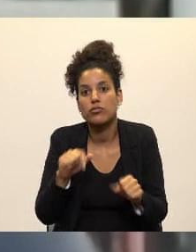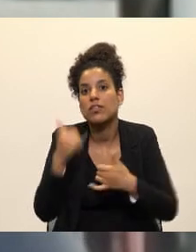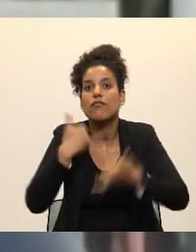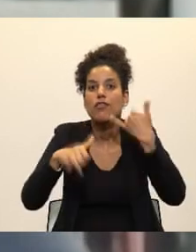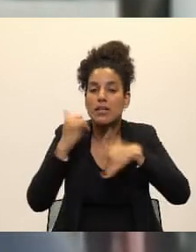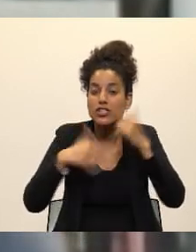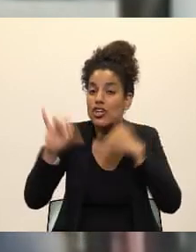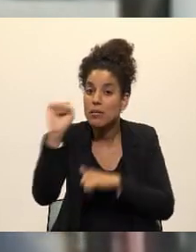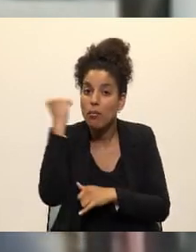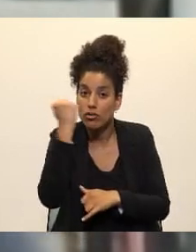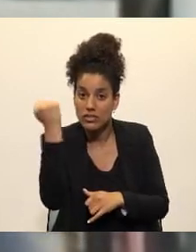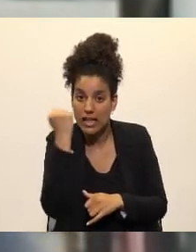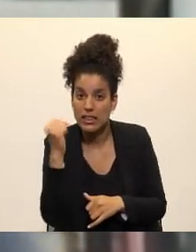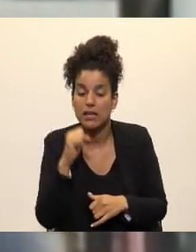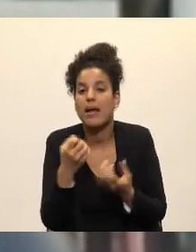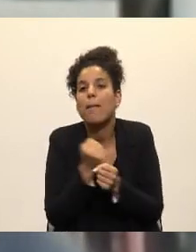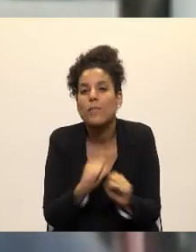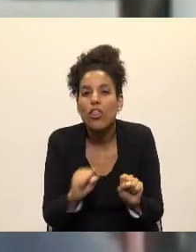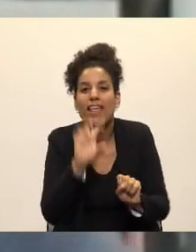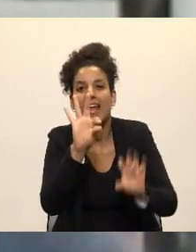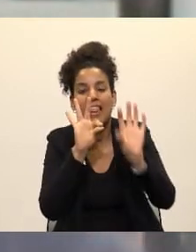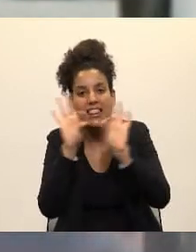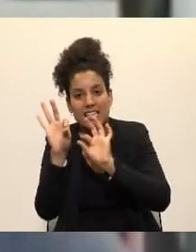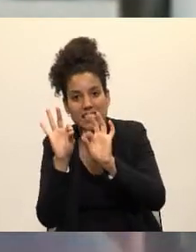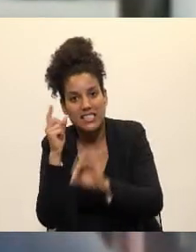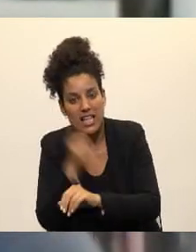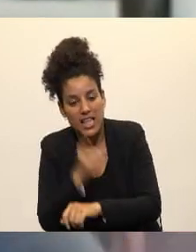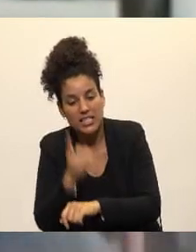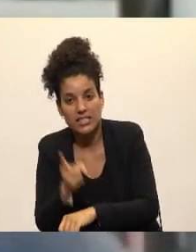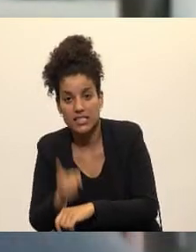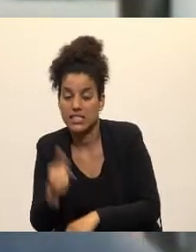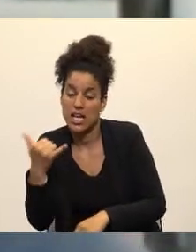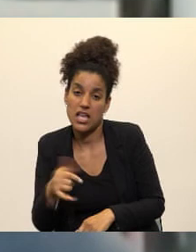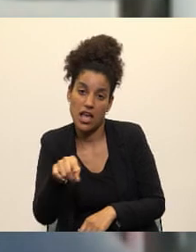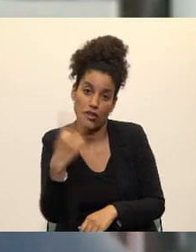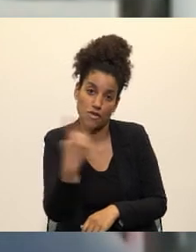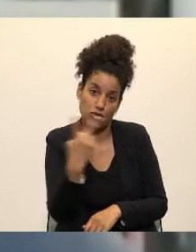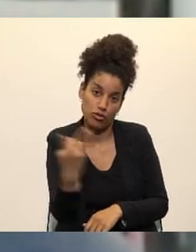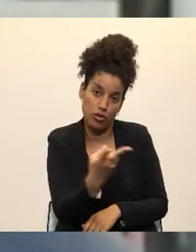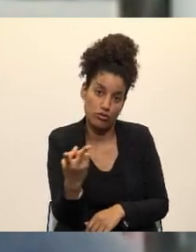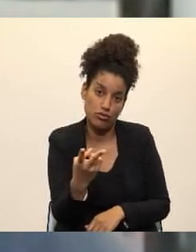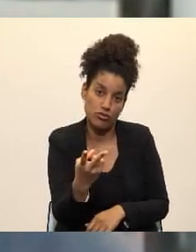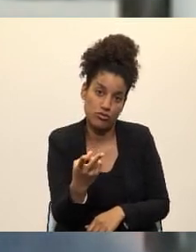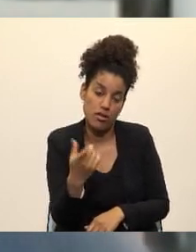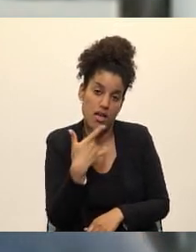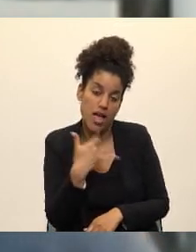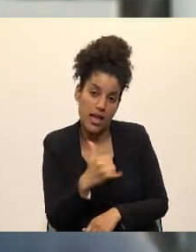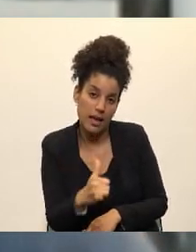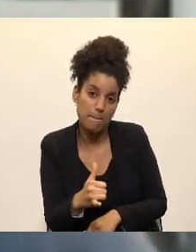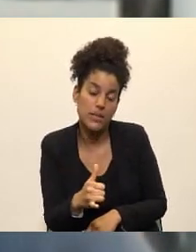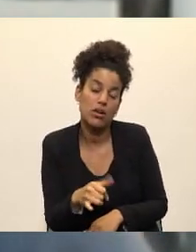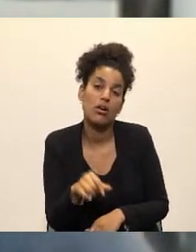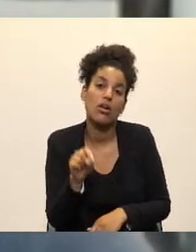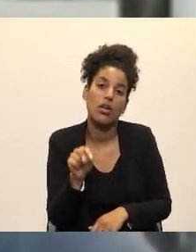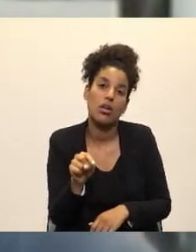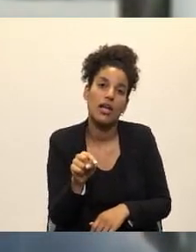información relevante para la toma de decisiones. Entonces, ahí ya di dos ejemplos que tienen que ver con la revisita